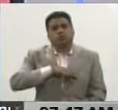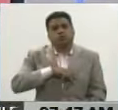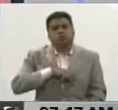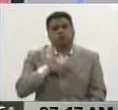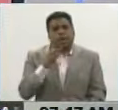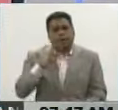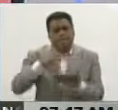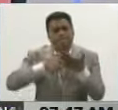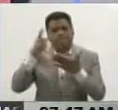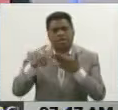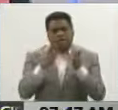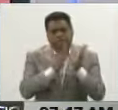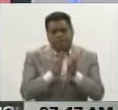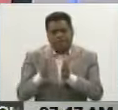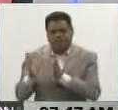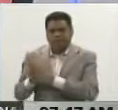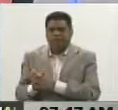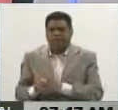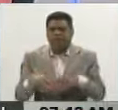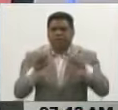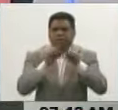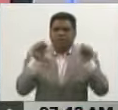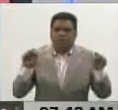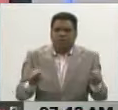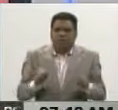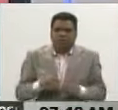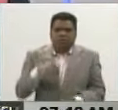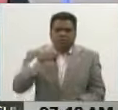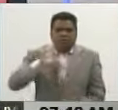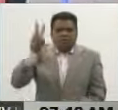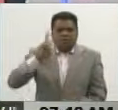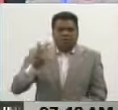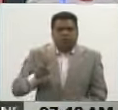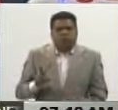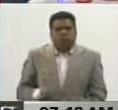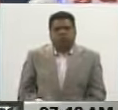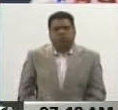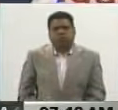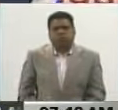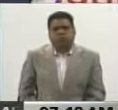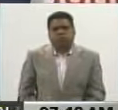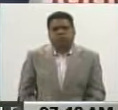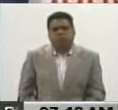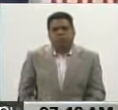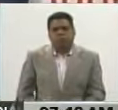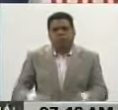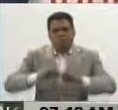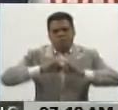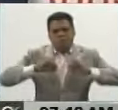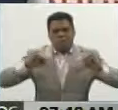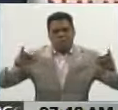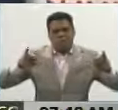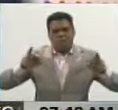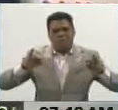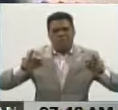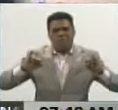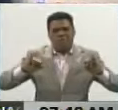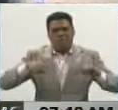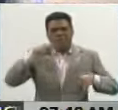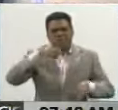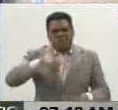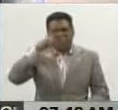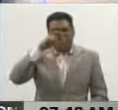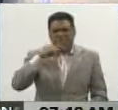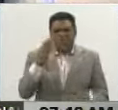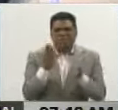una situación que tenemos en Venezuela, ¿verdad?, de terminar este año escolar. Estamos programando